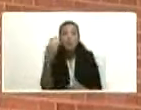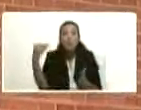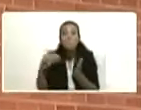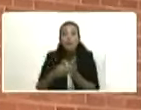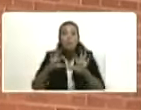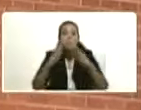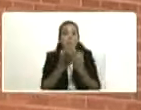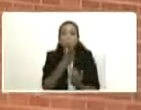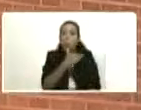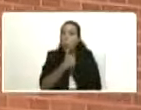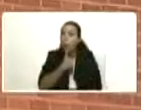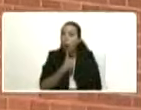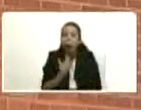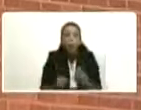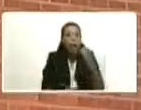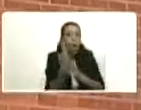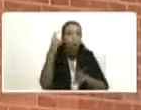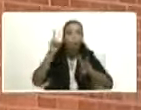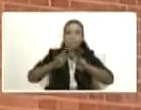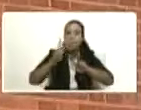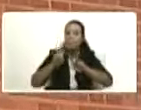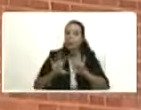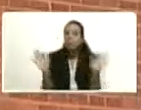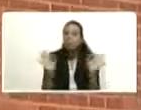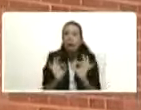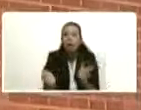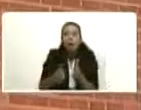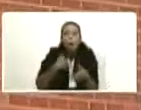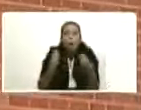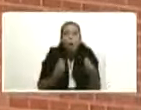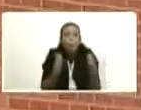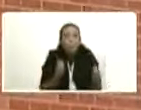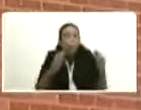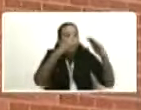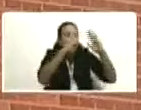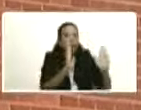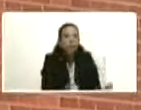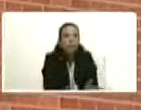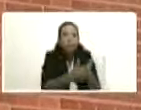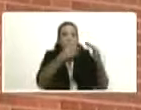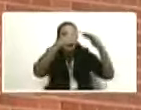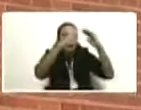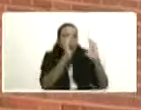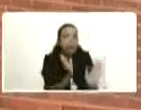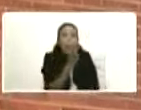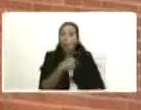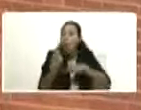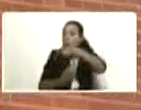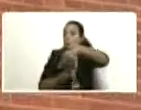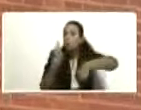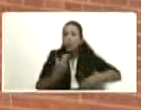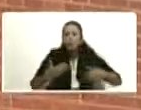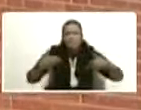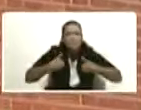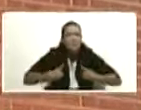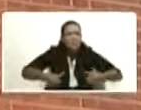familias si no existiera la Misión Vivienda Venezuela. ¿Qué sería si no existiera la revolución? Este esfuerzo gigantesco que se ha hecho